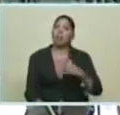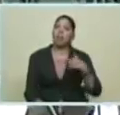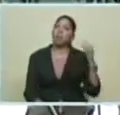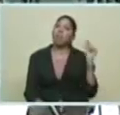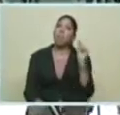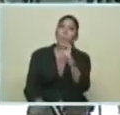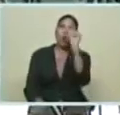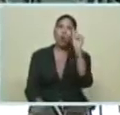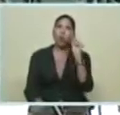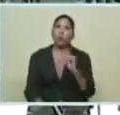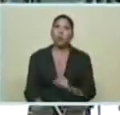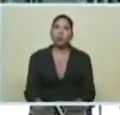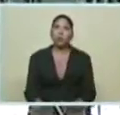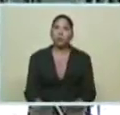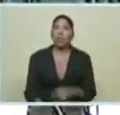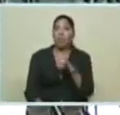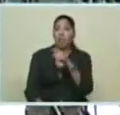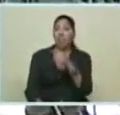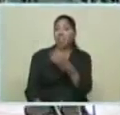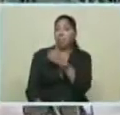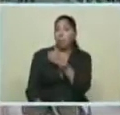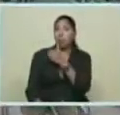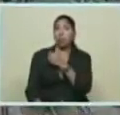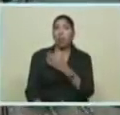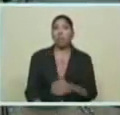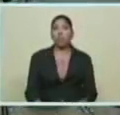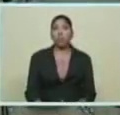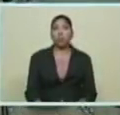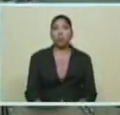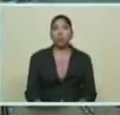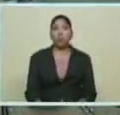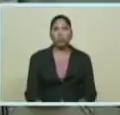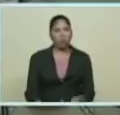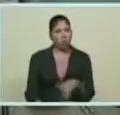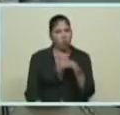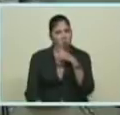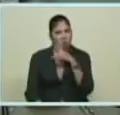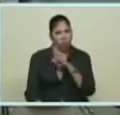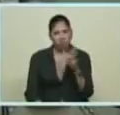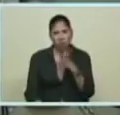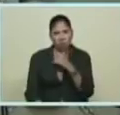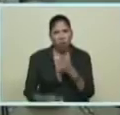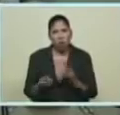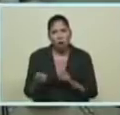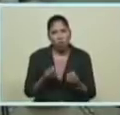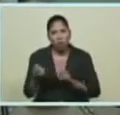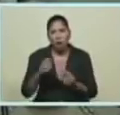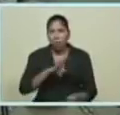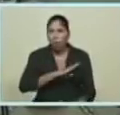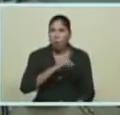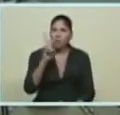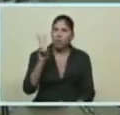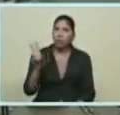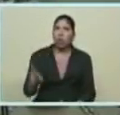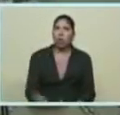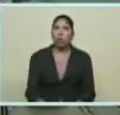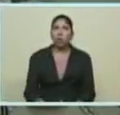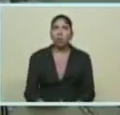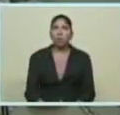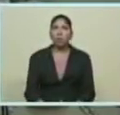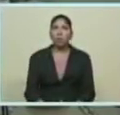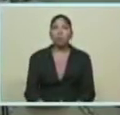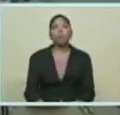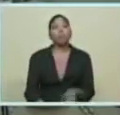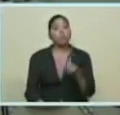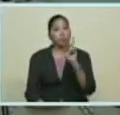Borges, el responsable de maldades sin límites contra nuestra patria. Y nuestra